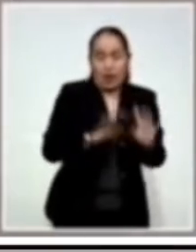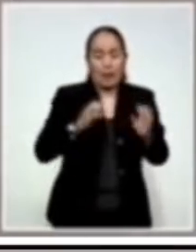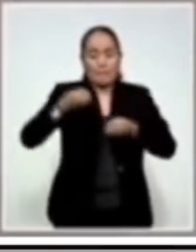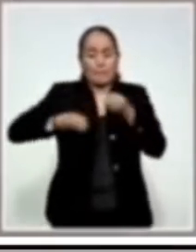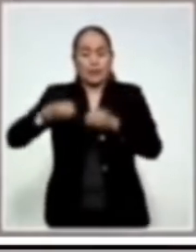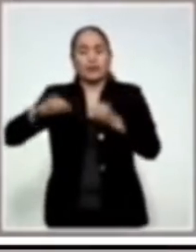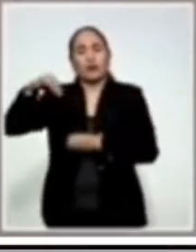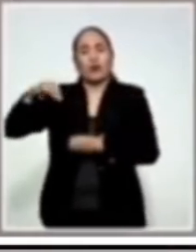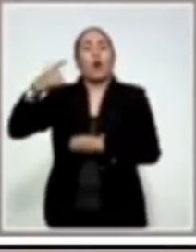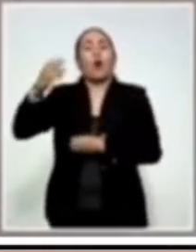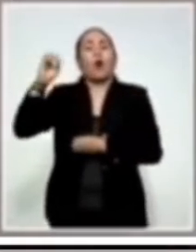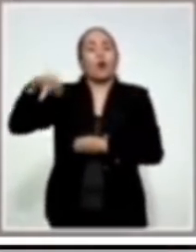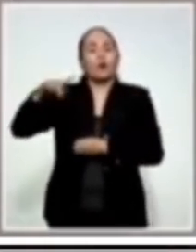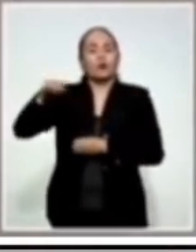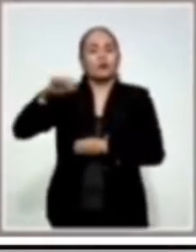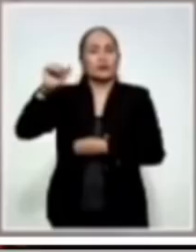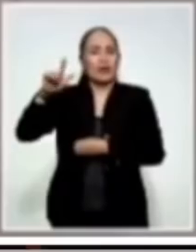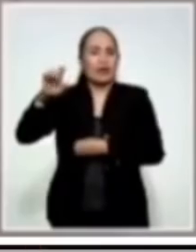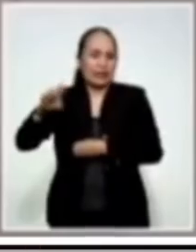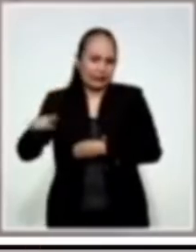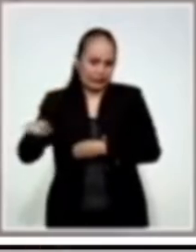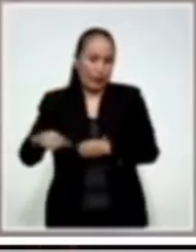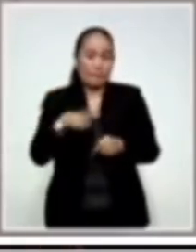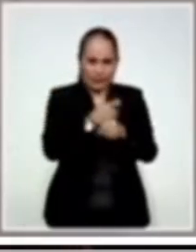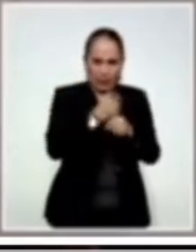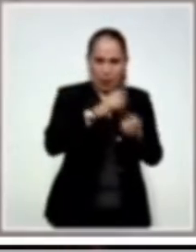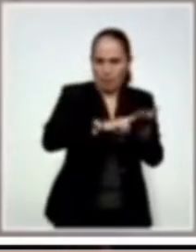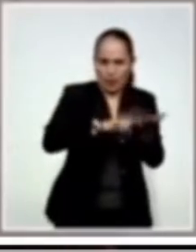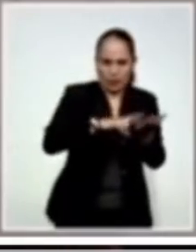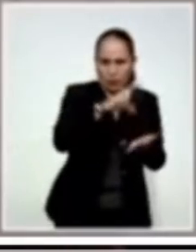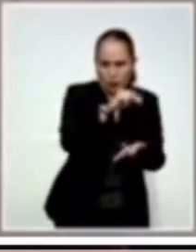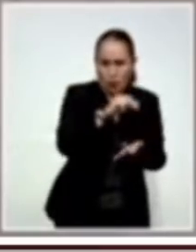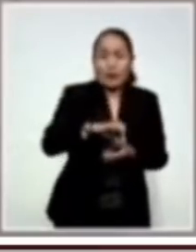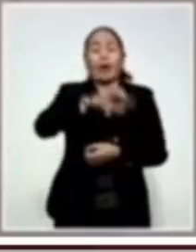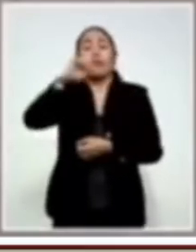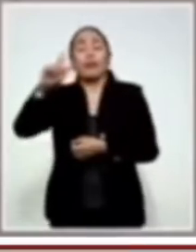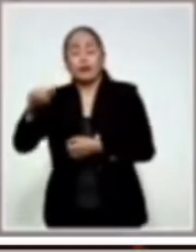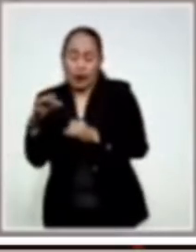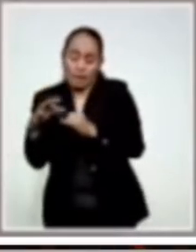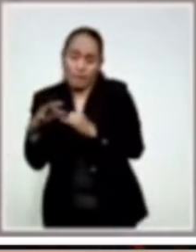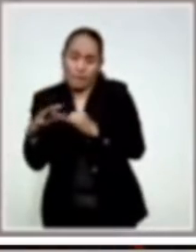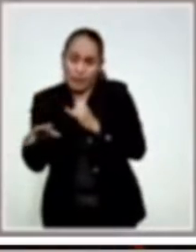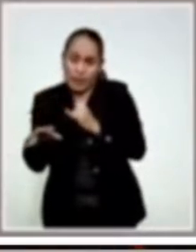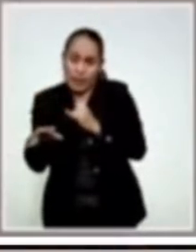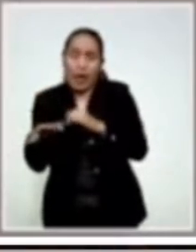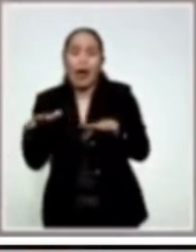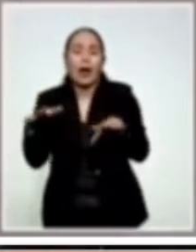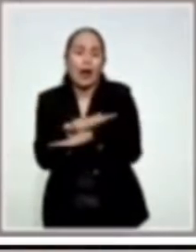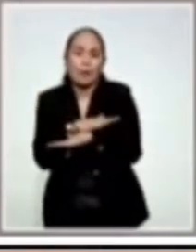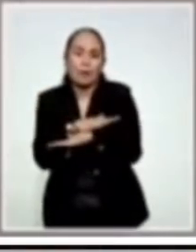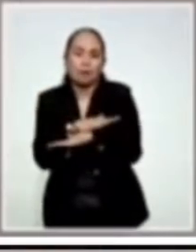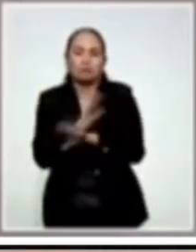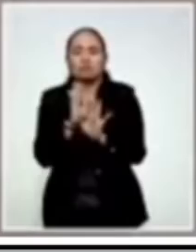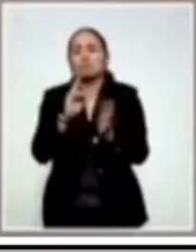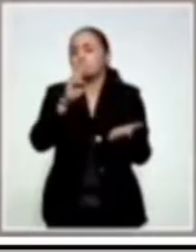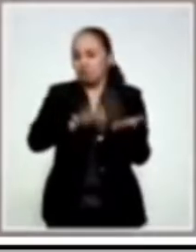González Alcántara había votado por la invalidez en un apartado, al final su voto, él lo cambia por la